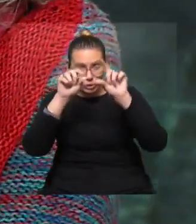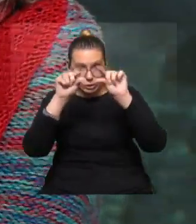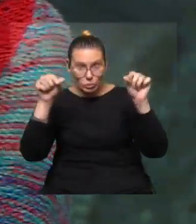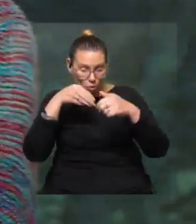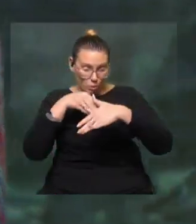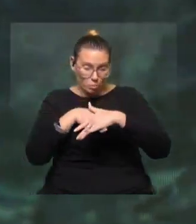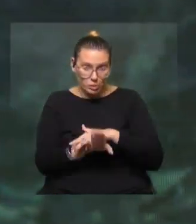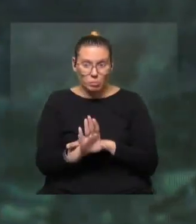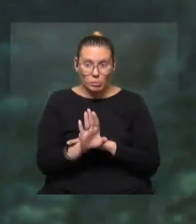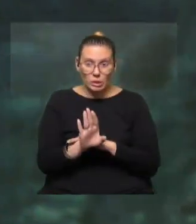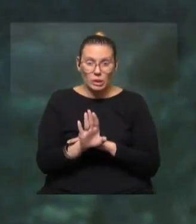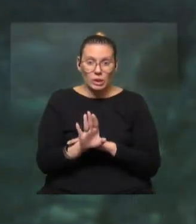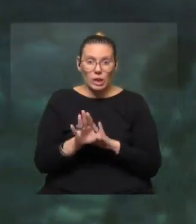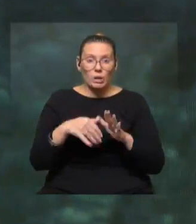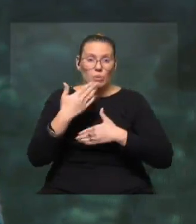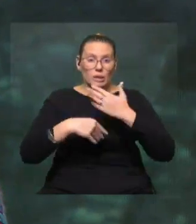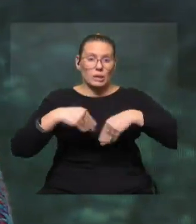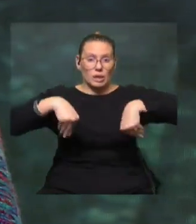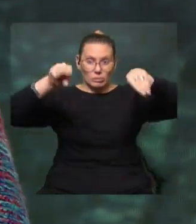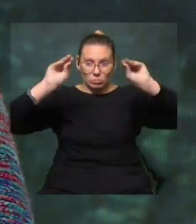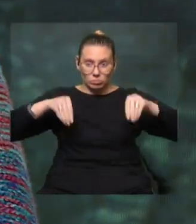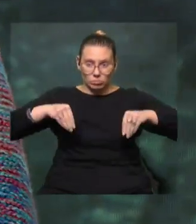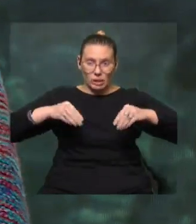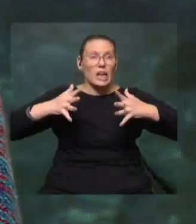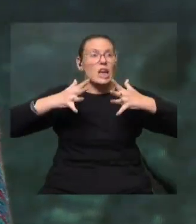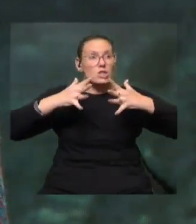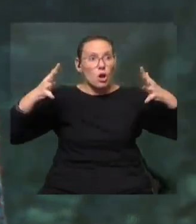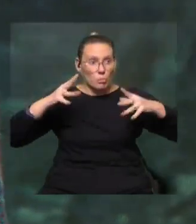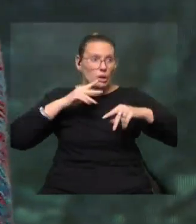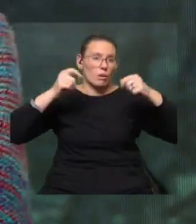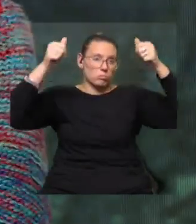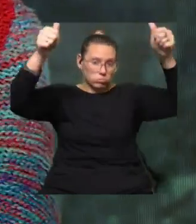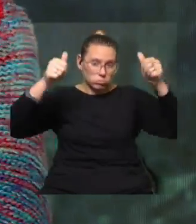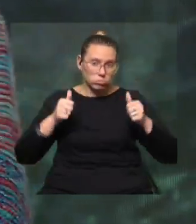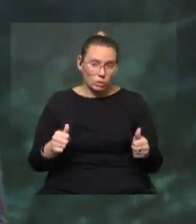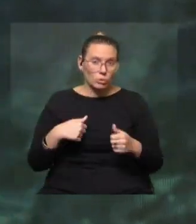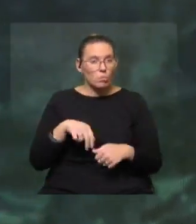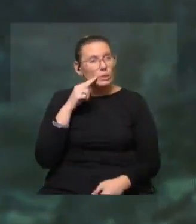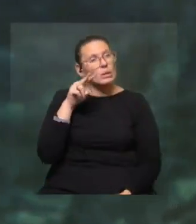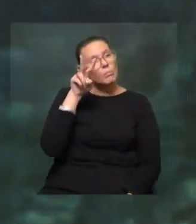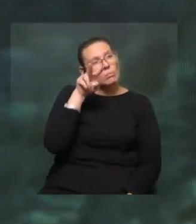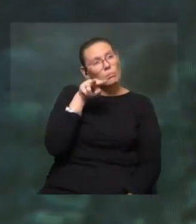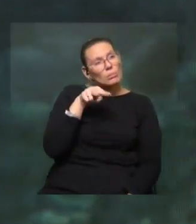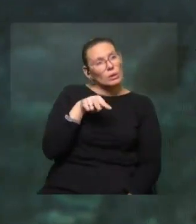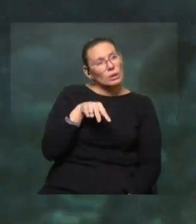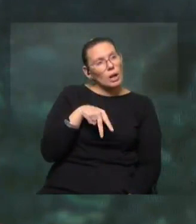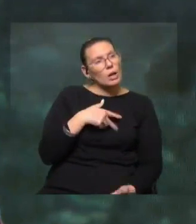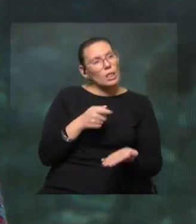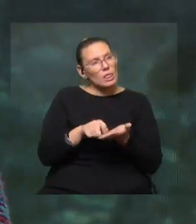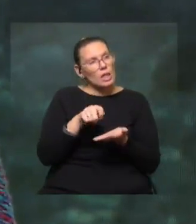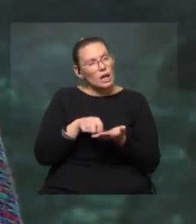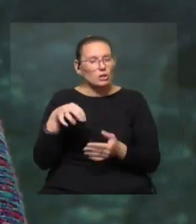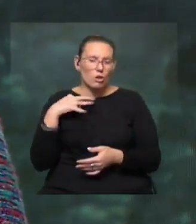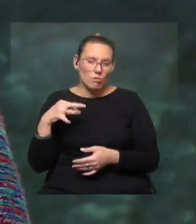lo imprimí en una gasa enorme que está en la exposición entonces uno le empieza a mirar y es como un diario de vida que